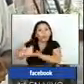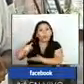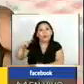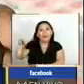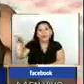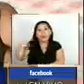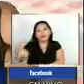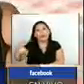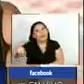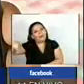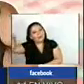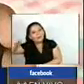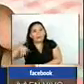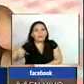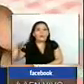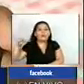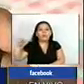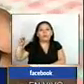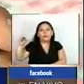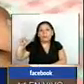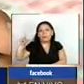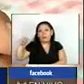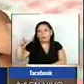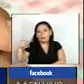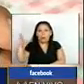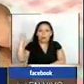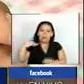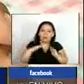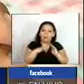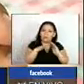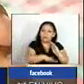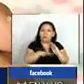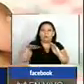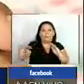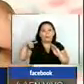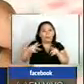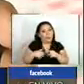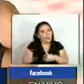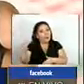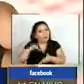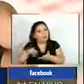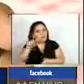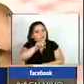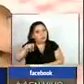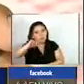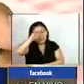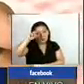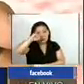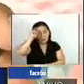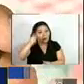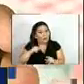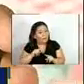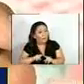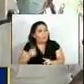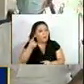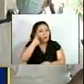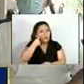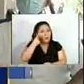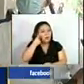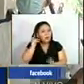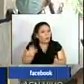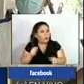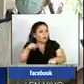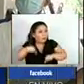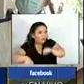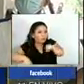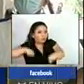Comalapa. Aunque se mantuvo en cuarentena desde marzo, hace una semana retomó sus labores. Pero debe transportarse en